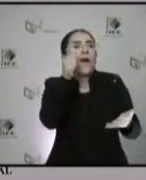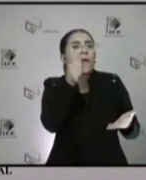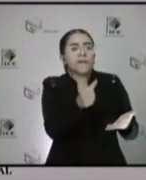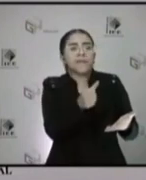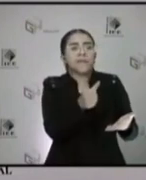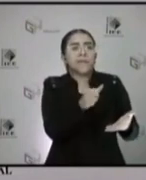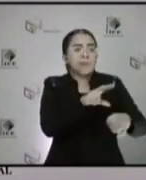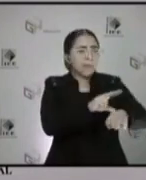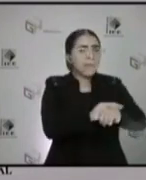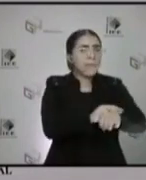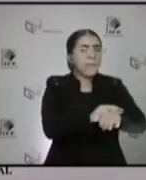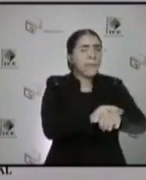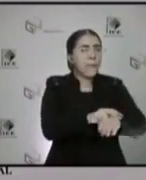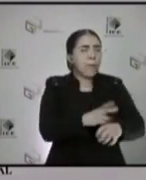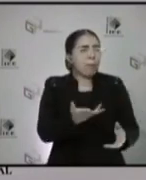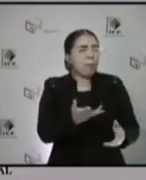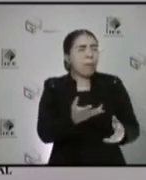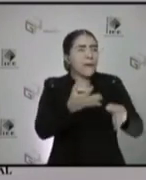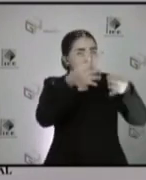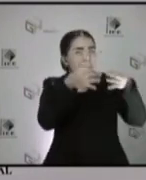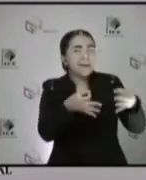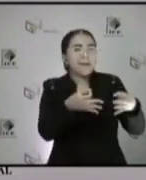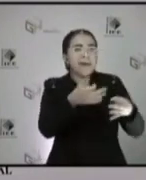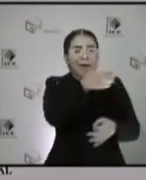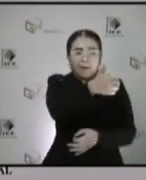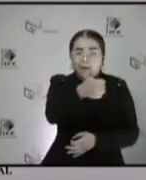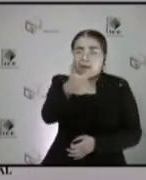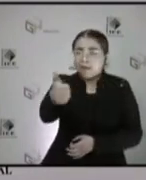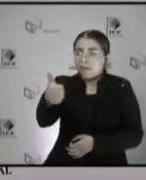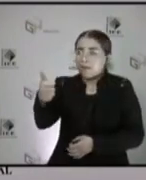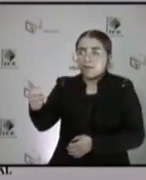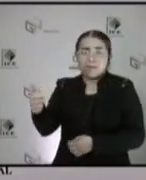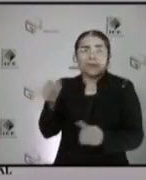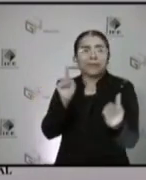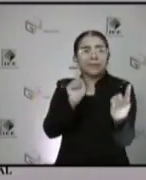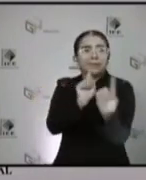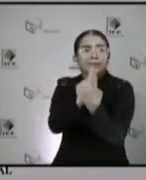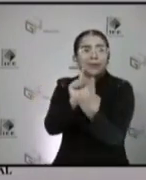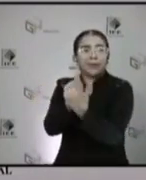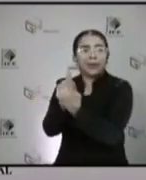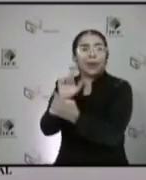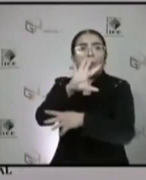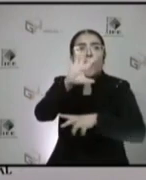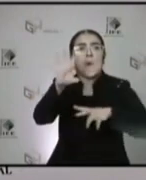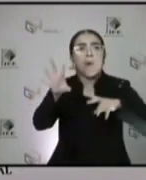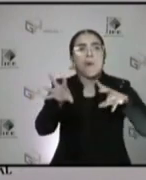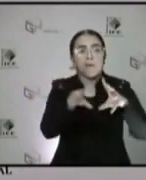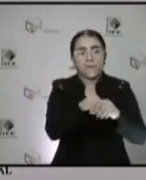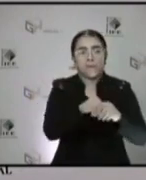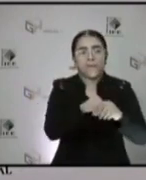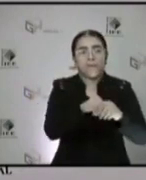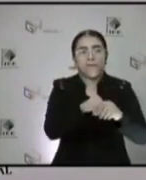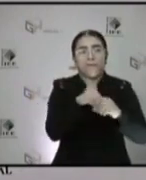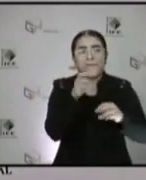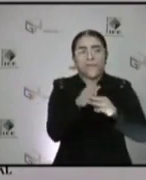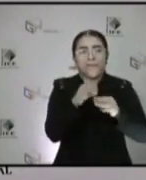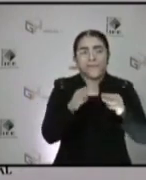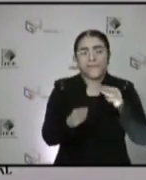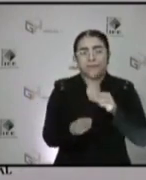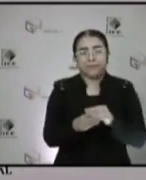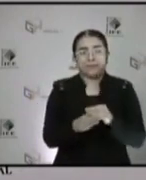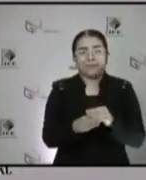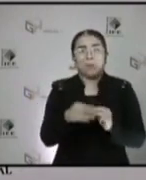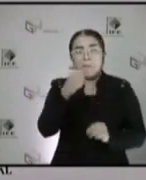para todos y cada uno de los hidalguenses, garantizando el abastecimiento total del material y especialmente